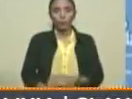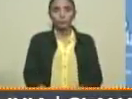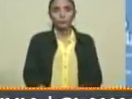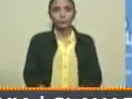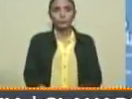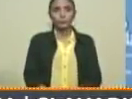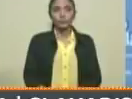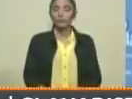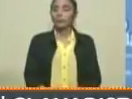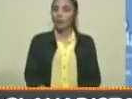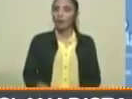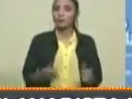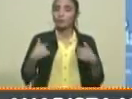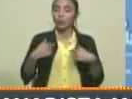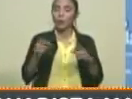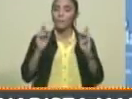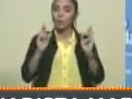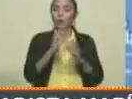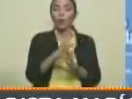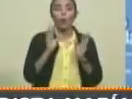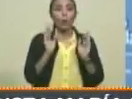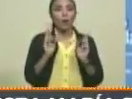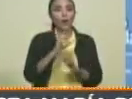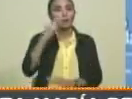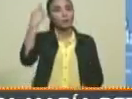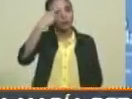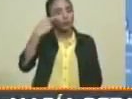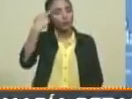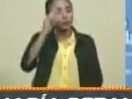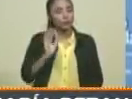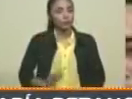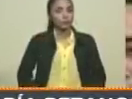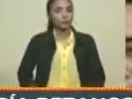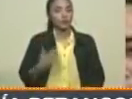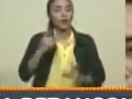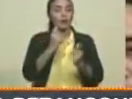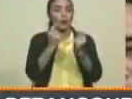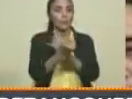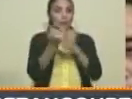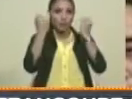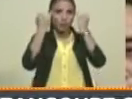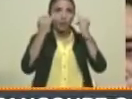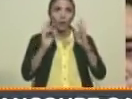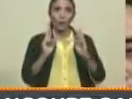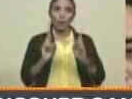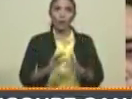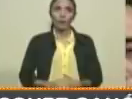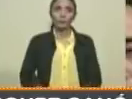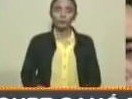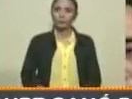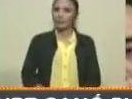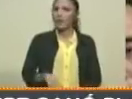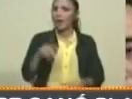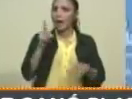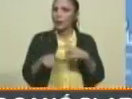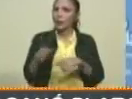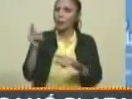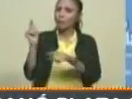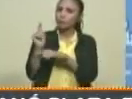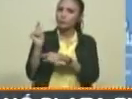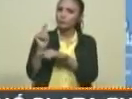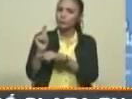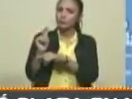que muchos de estos gobiernos reflexionen y rectifiquen su posición. A muchos los amenazaron personalmente, lo